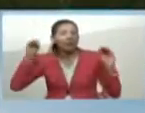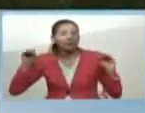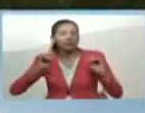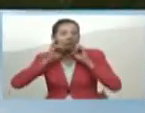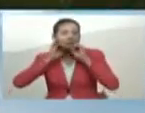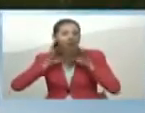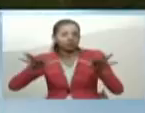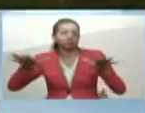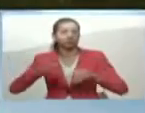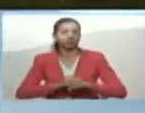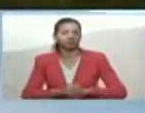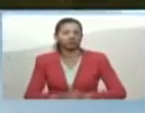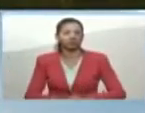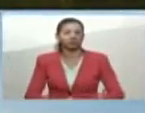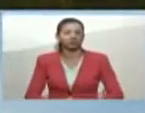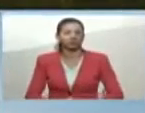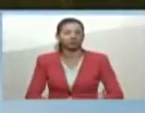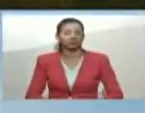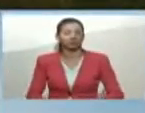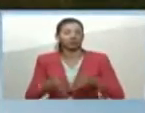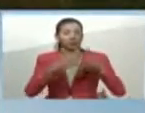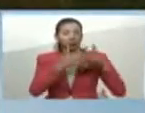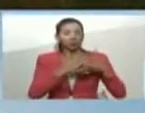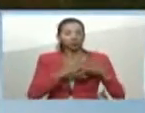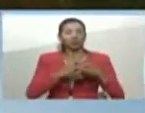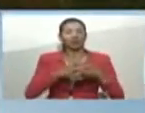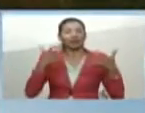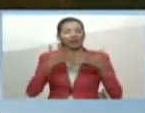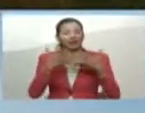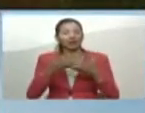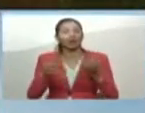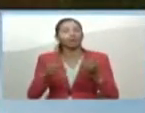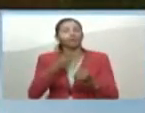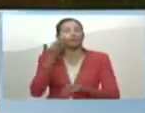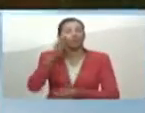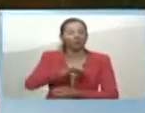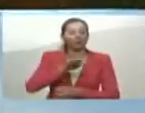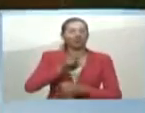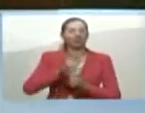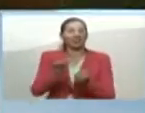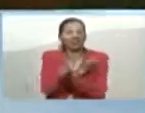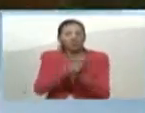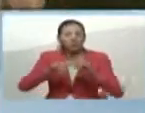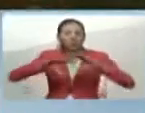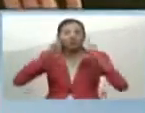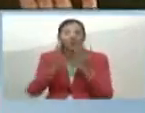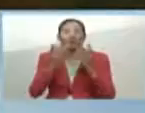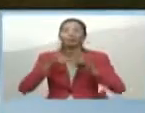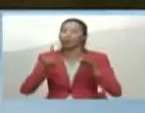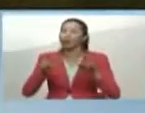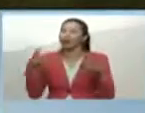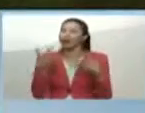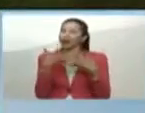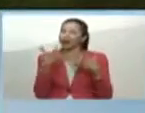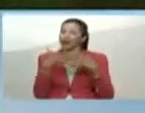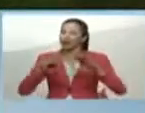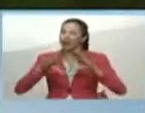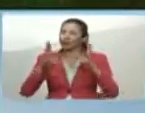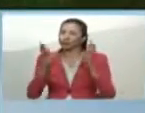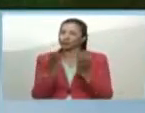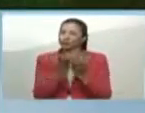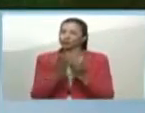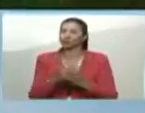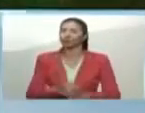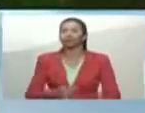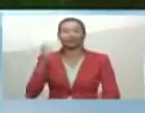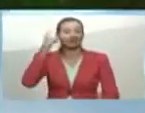Es el imperialismo que lleva a guerra, muerte, destruye el planeta, pero hace guerra en el mundo,